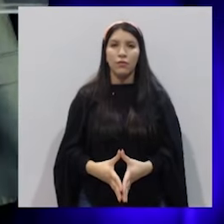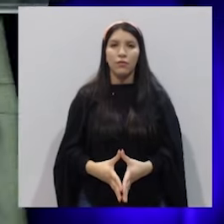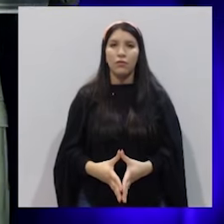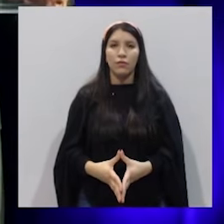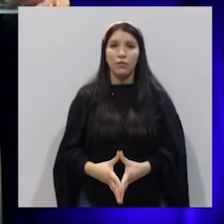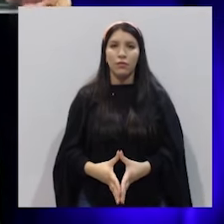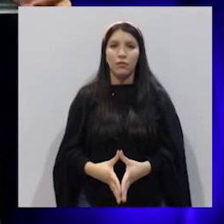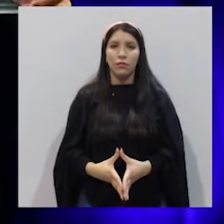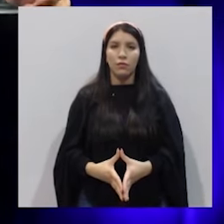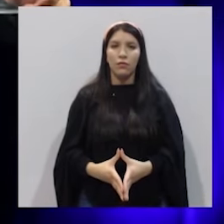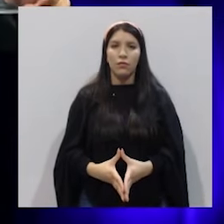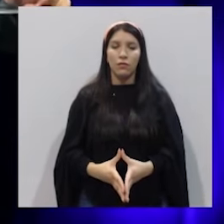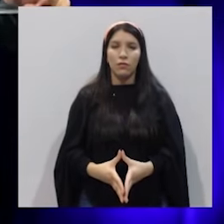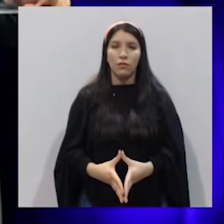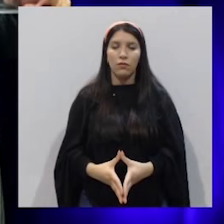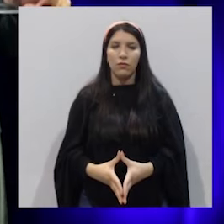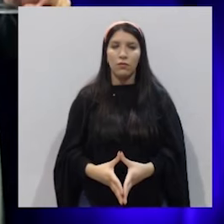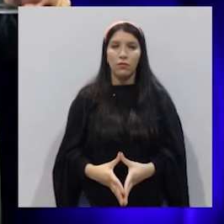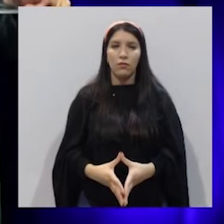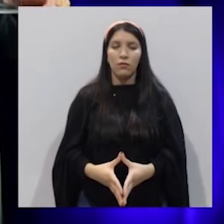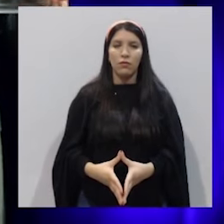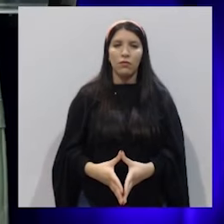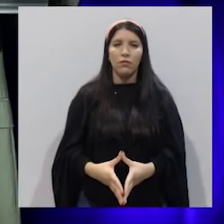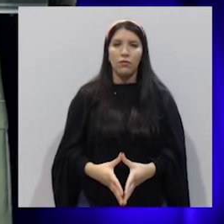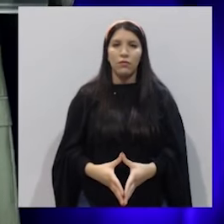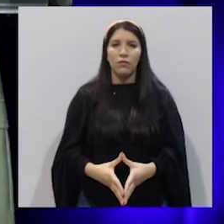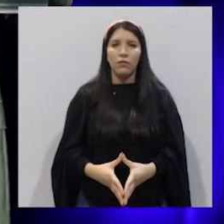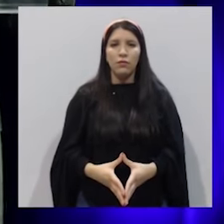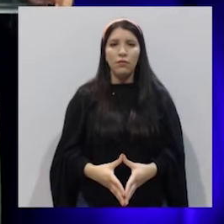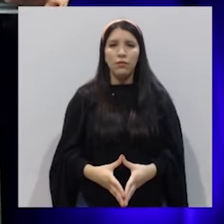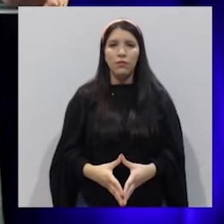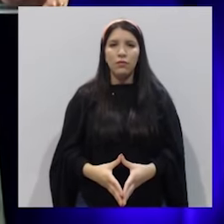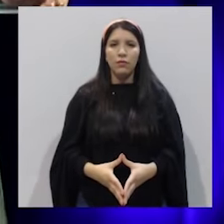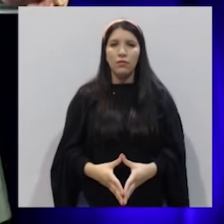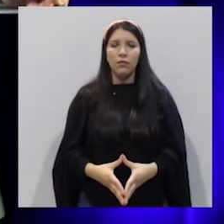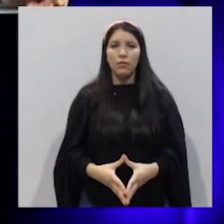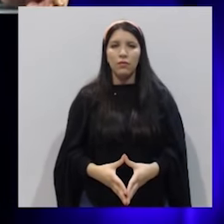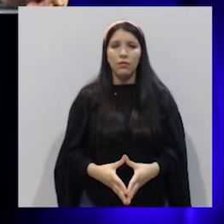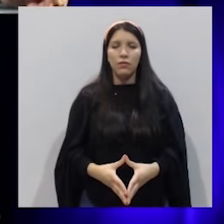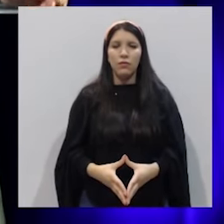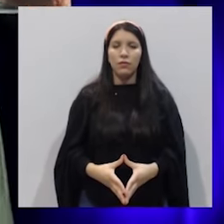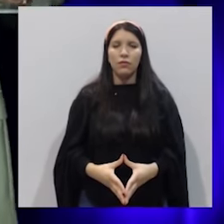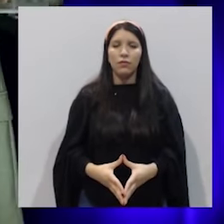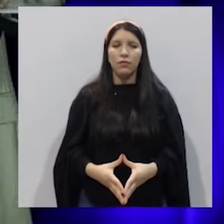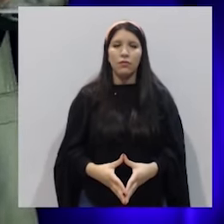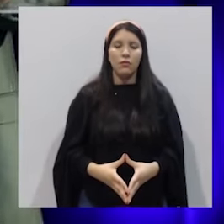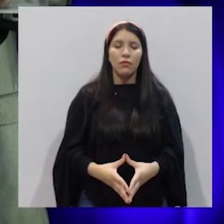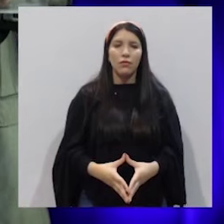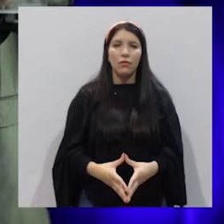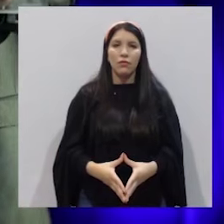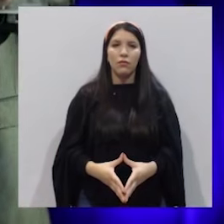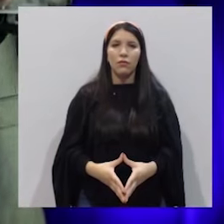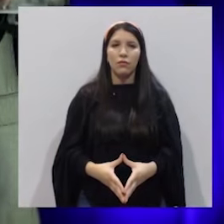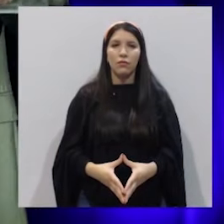a esa dirección en donde él deseaba que cada uno de los hermanos de la iglesia de corinto